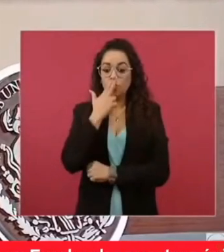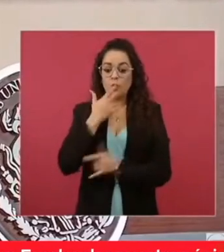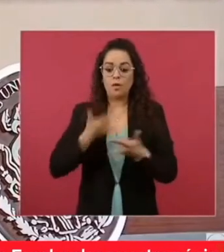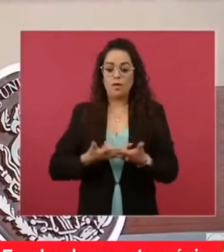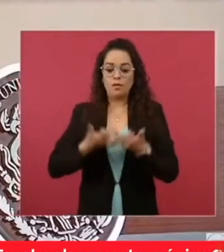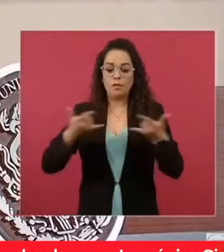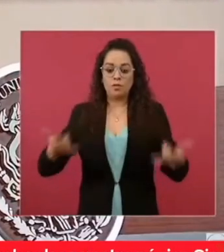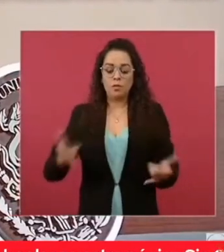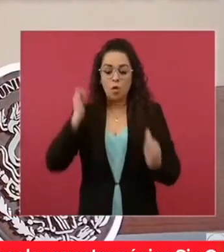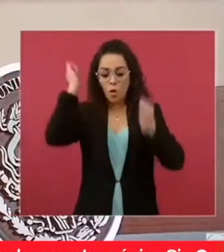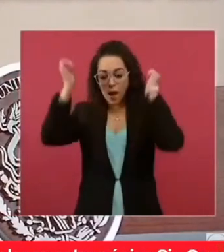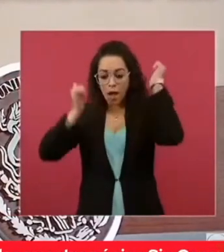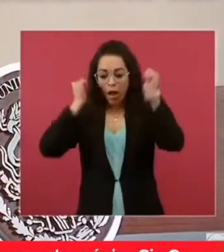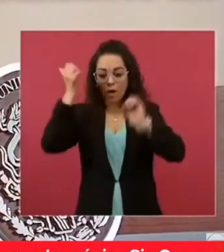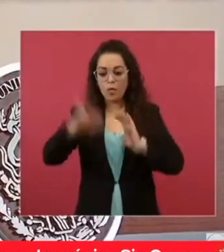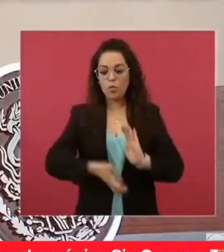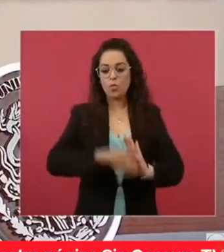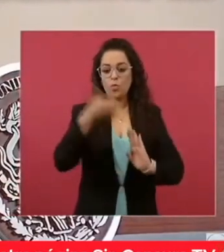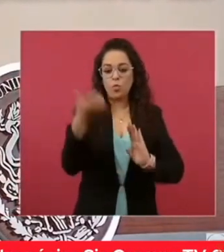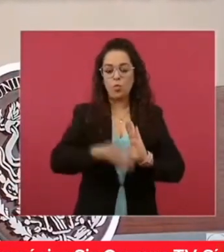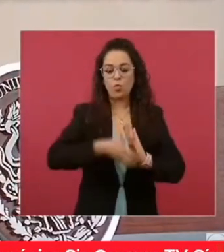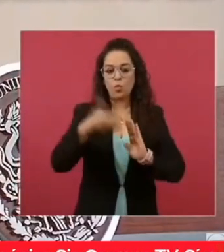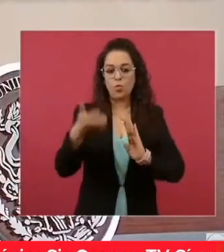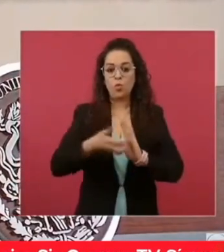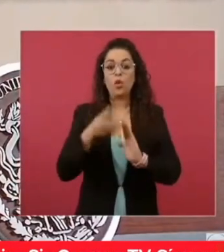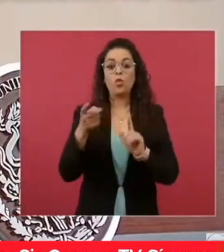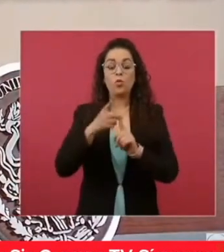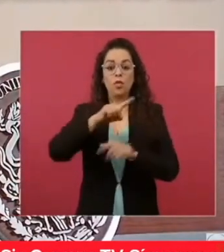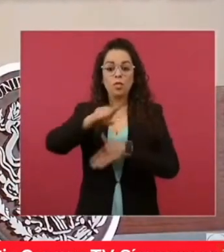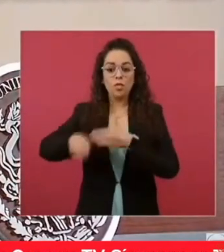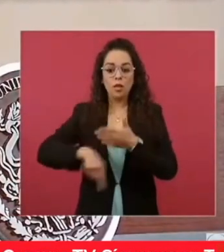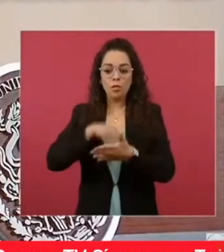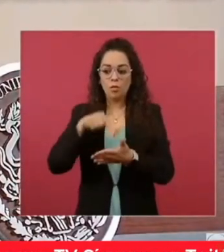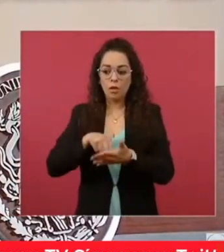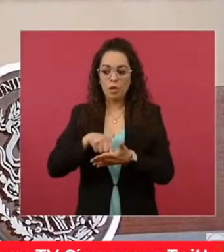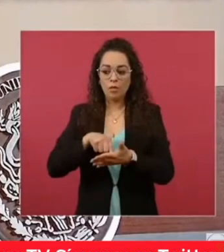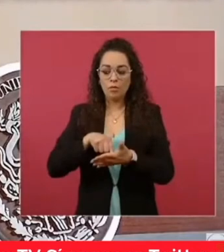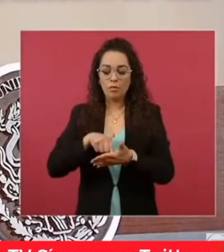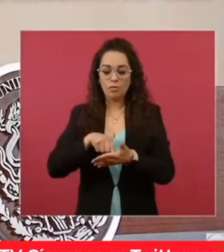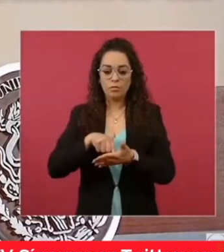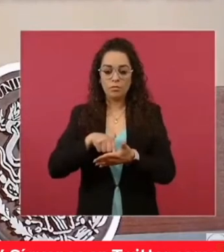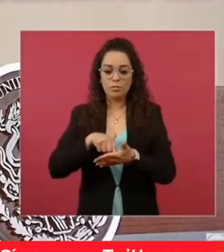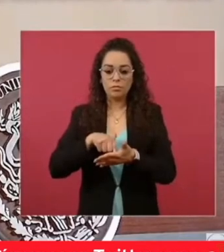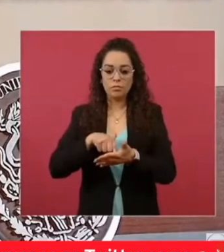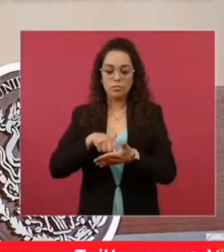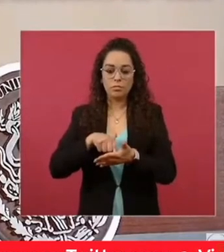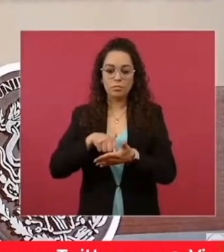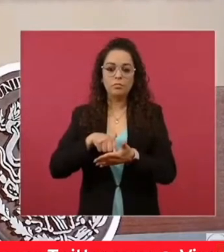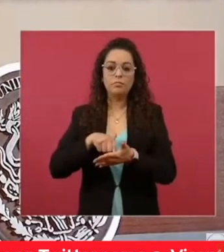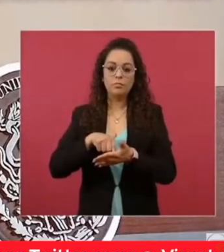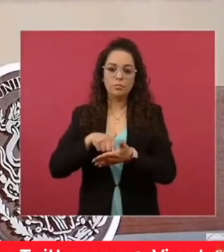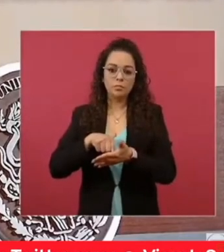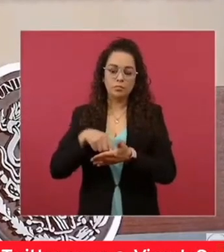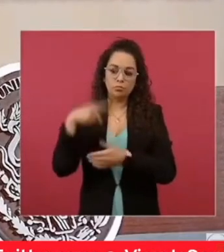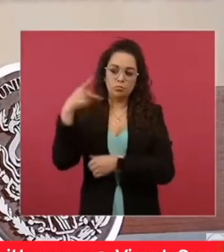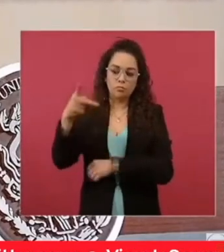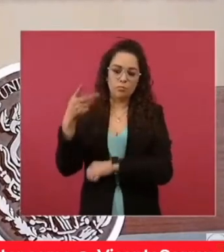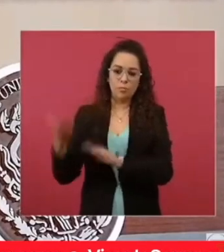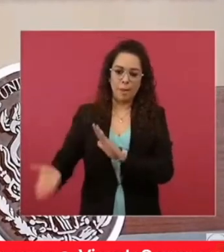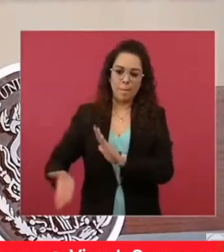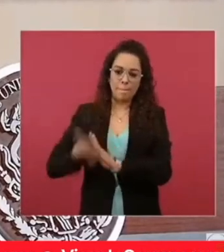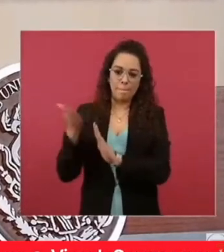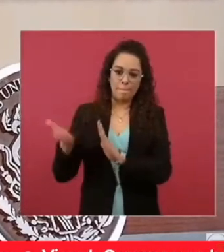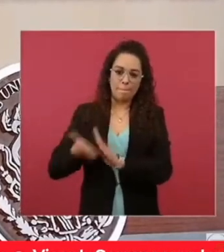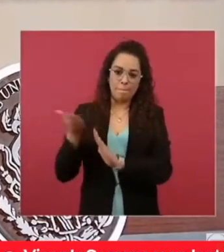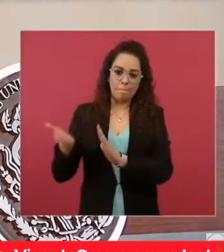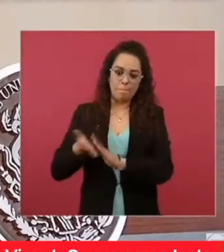arqueológico que se encuentra en los Estados por los que cruza la ruta del